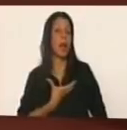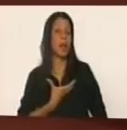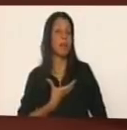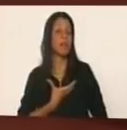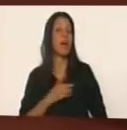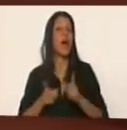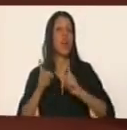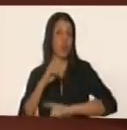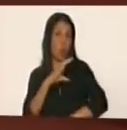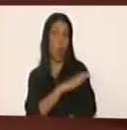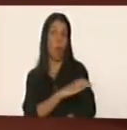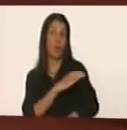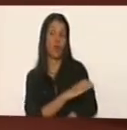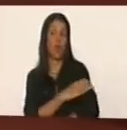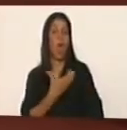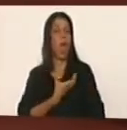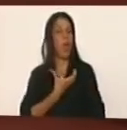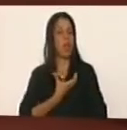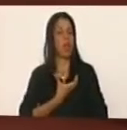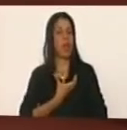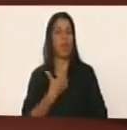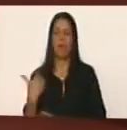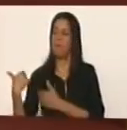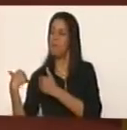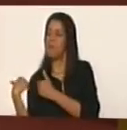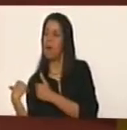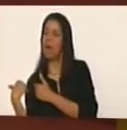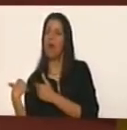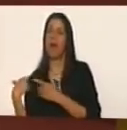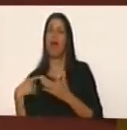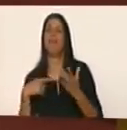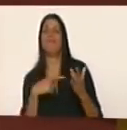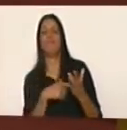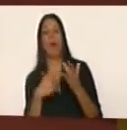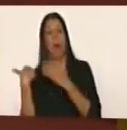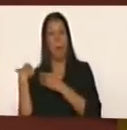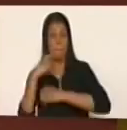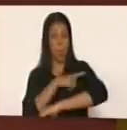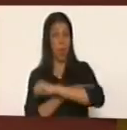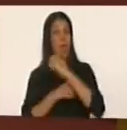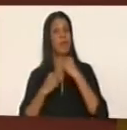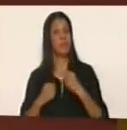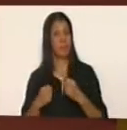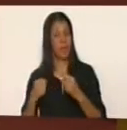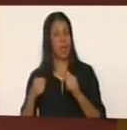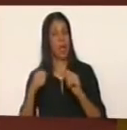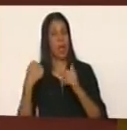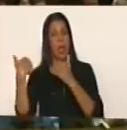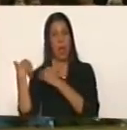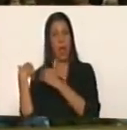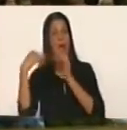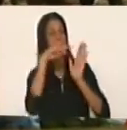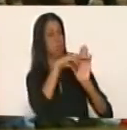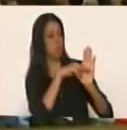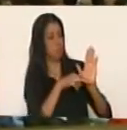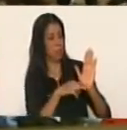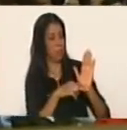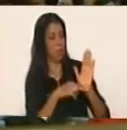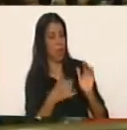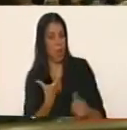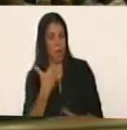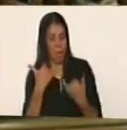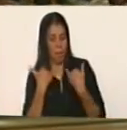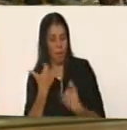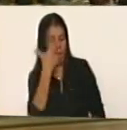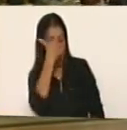alcaldes de la derecha, con esas atribuciones constitucionales, con ese deber que tienen como venezolanos primero y